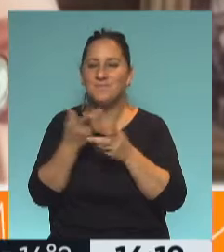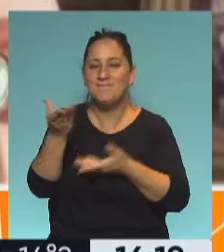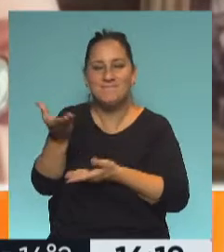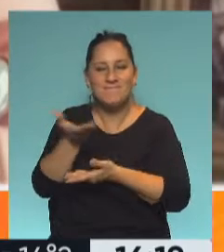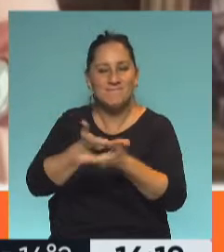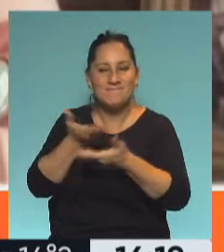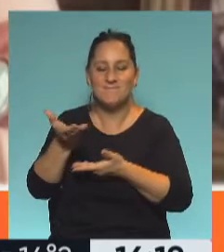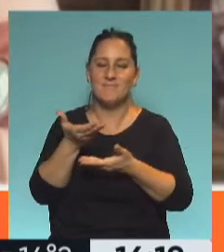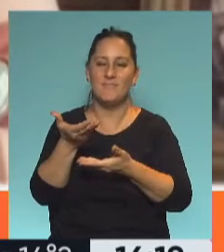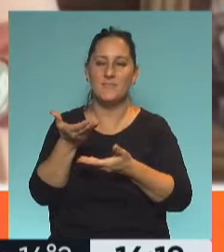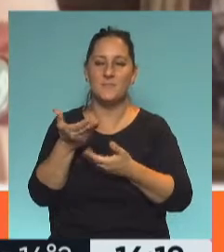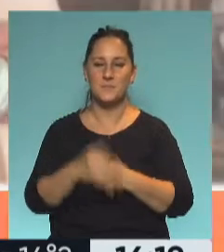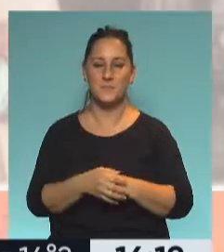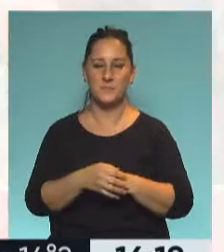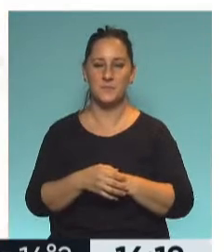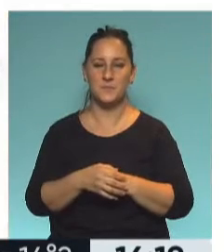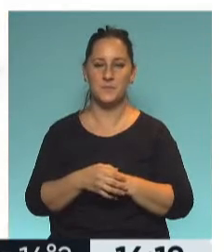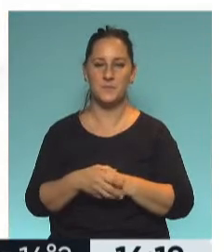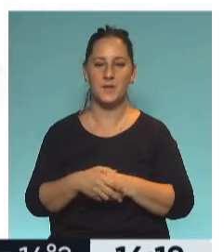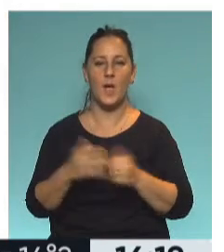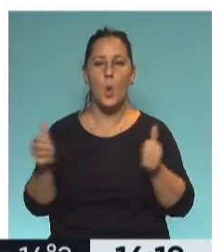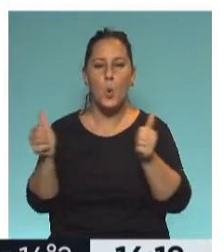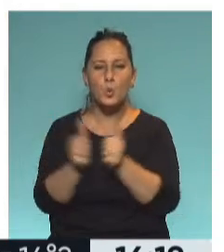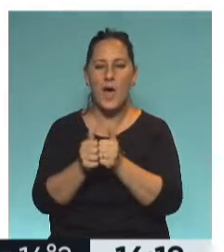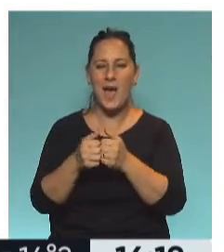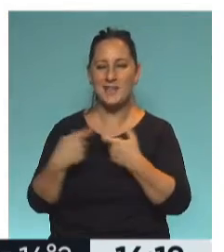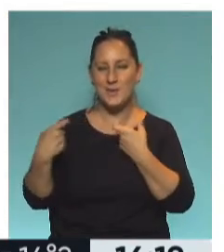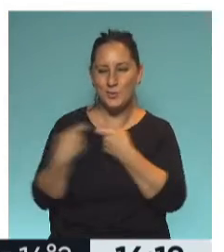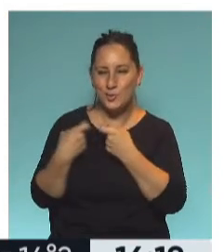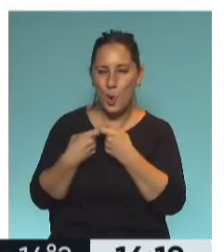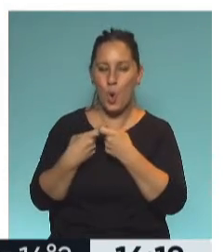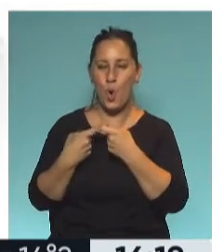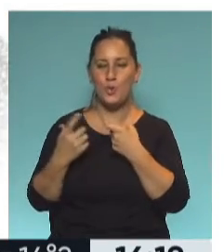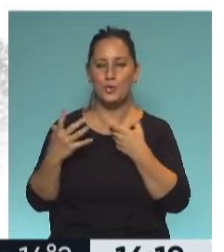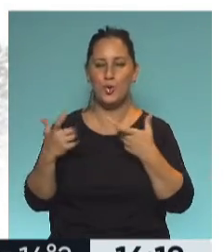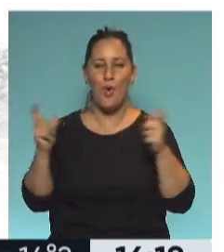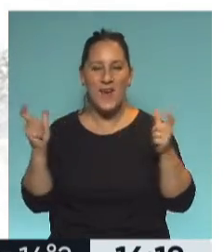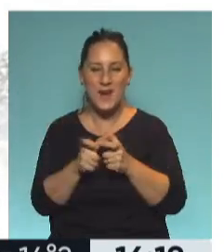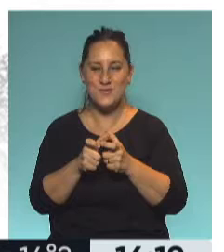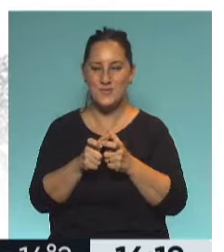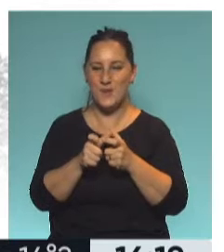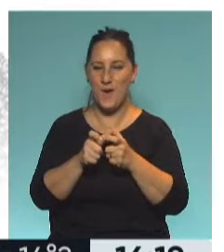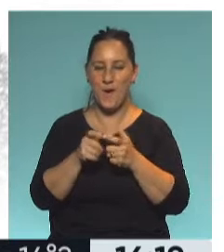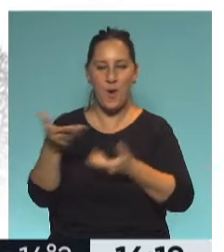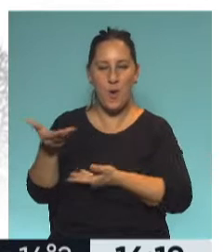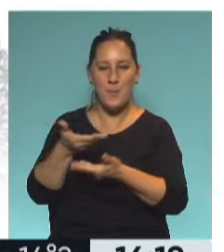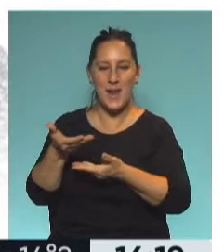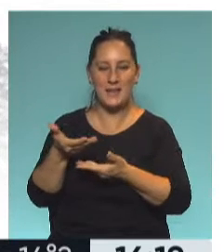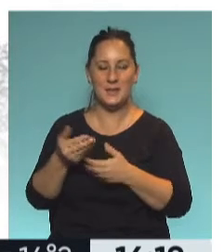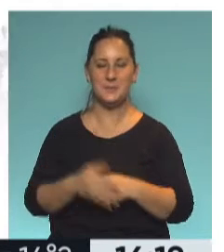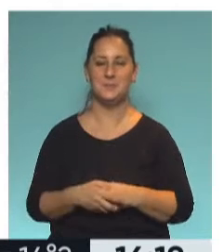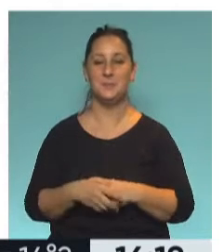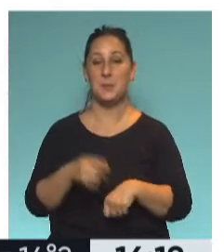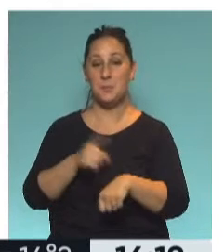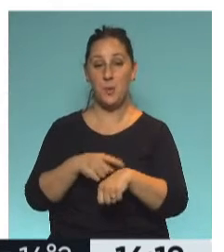esa cuestión de no juntarse, sé, la complicidad, de reunirse, ¿no? Sí. Y de la reunión, ¿no? Hoy y me acuerdo que, bueno,